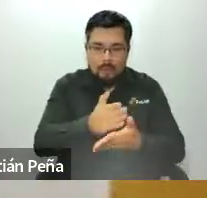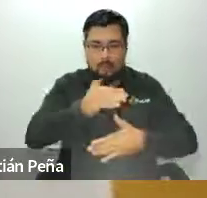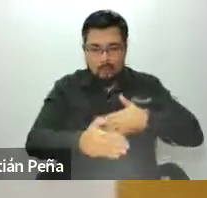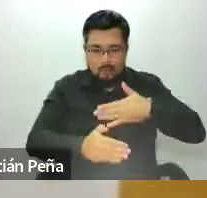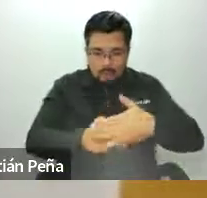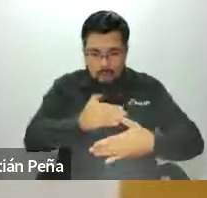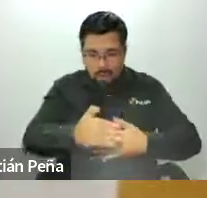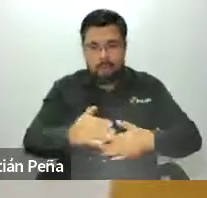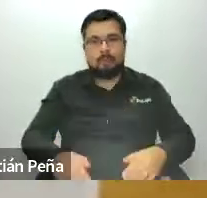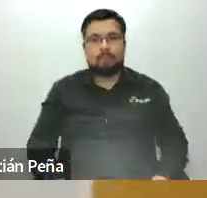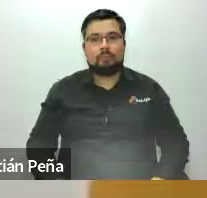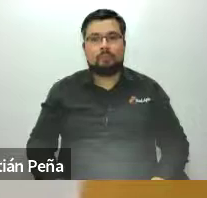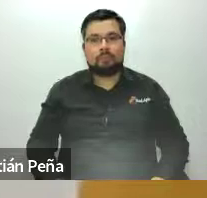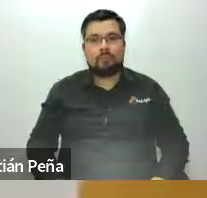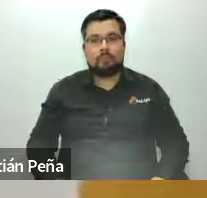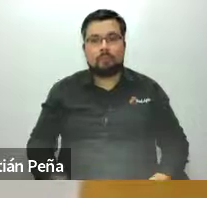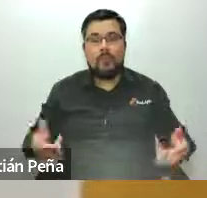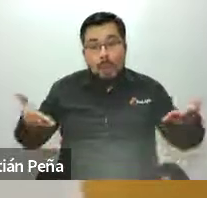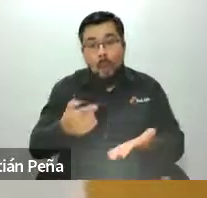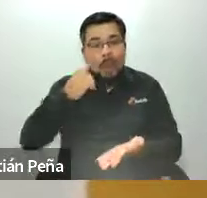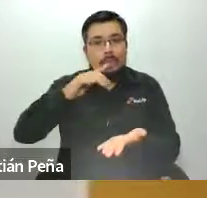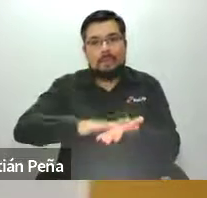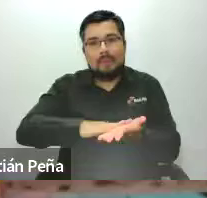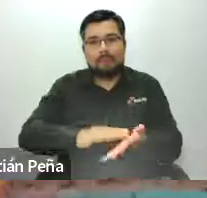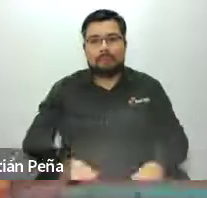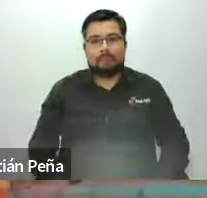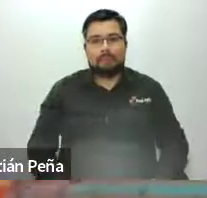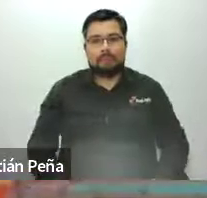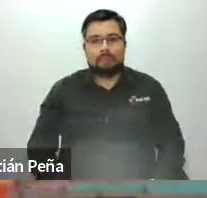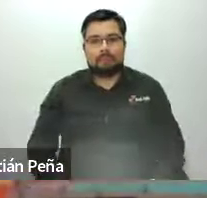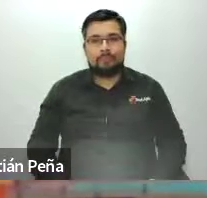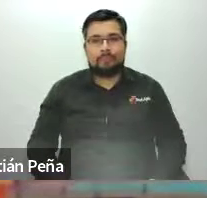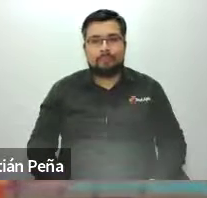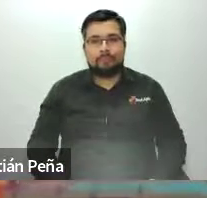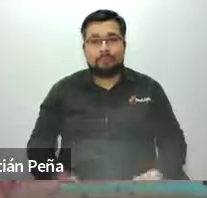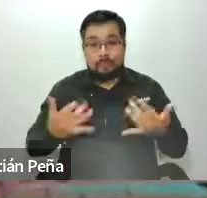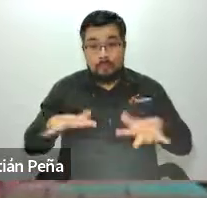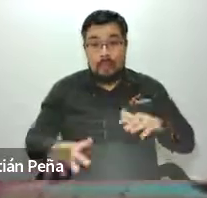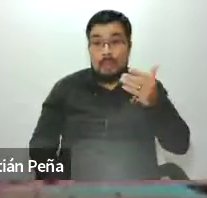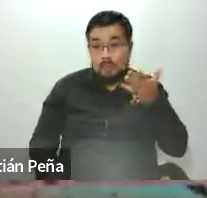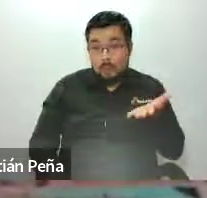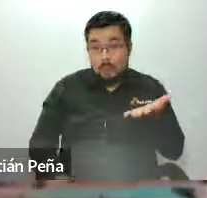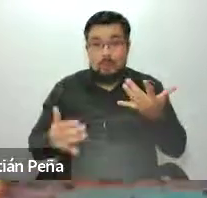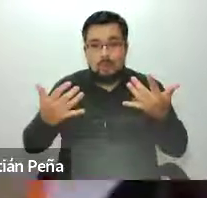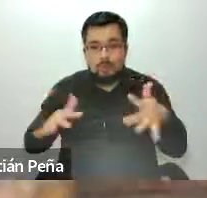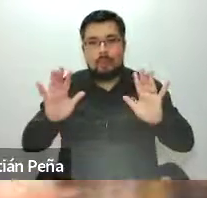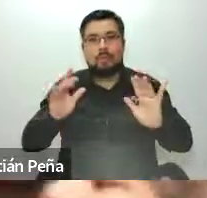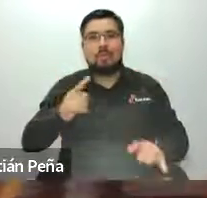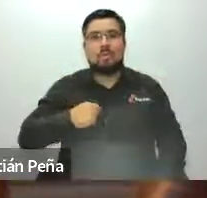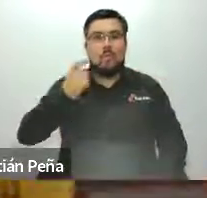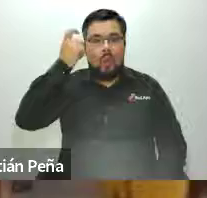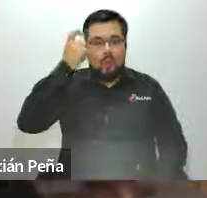lo que ahora en este minuto se evidencia. ¿Ya? Así que con eso yo creo, sí, felicitar.